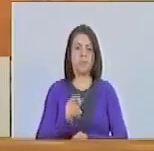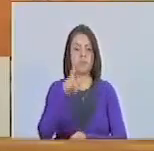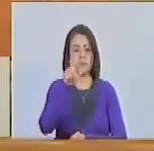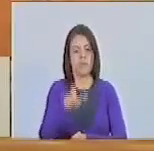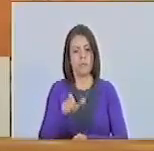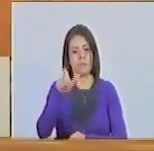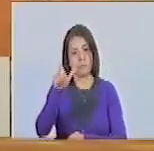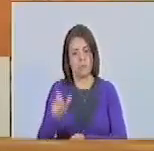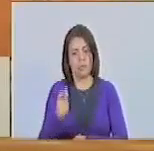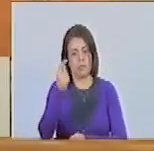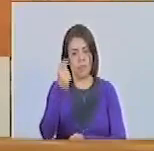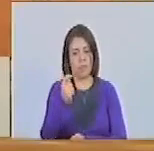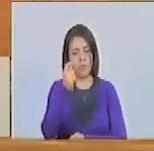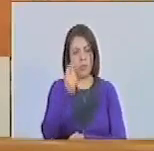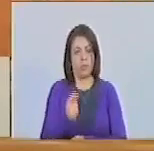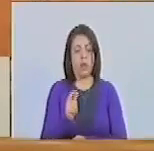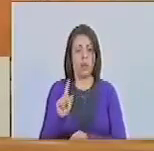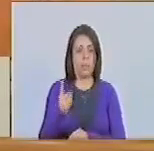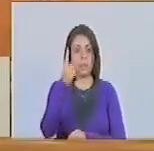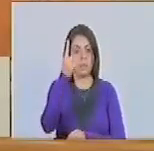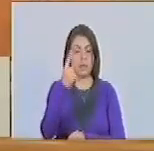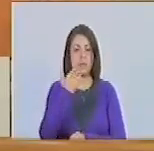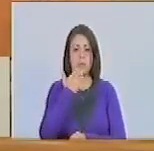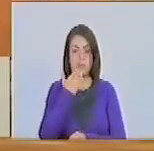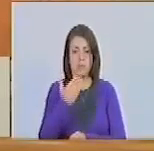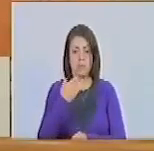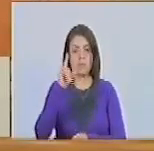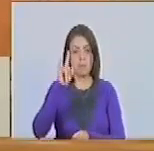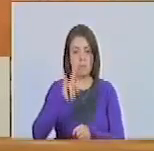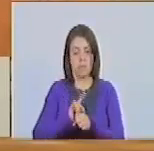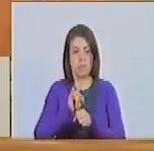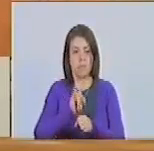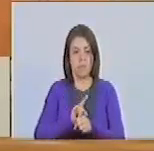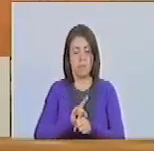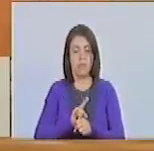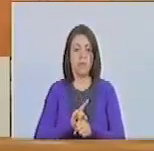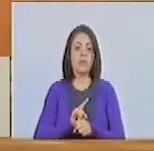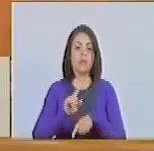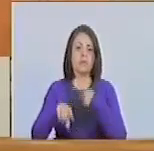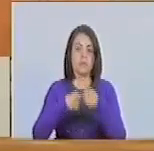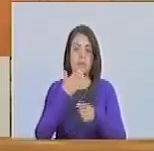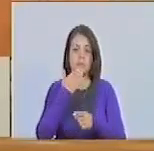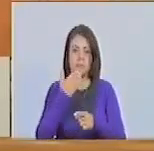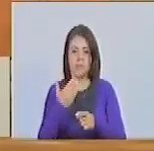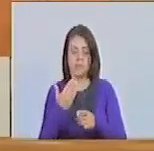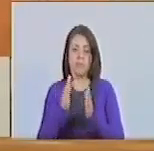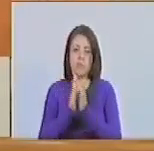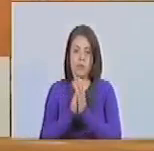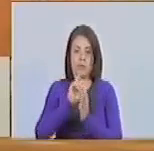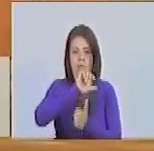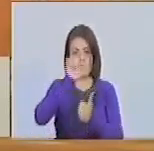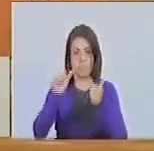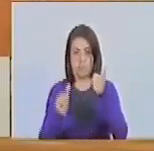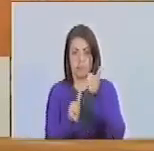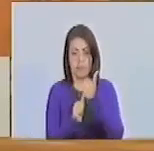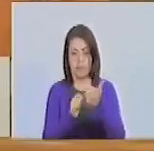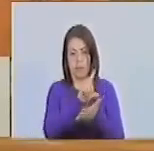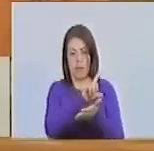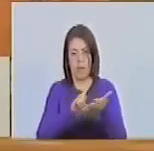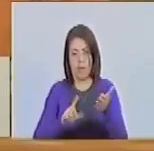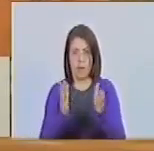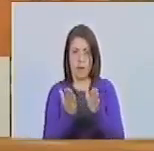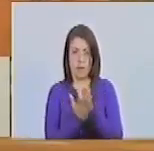ciudadanas diputadas y los ciudadanos diputados principales solicitando permiso para ausentarse e incorporar a sus suplentes indicados en